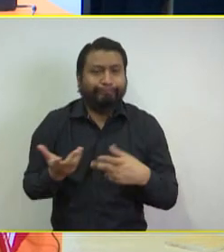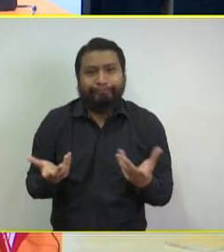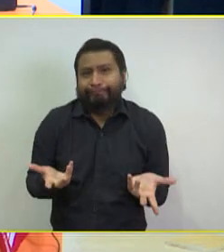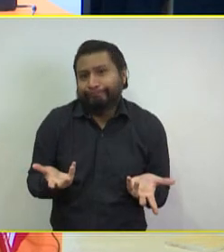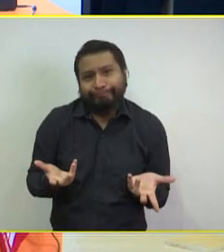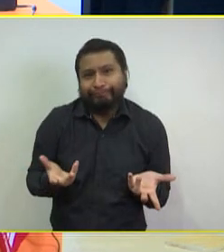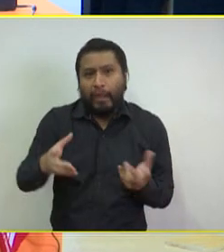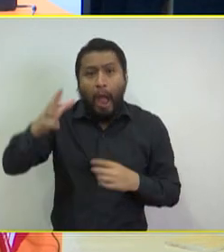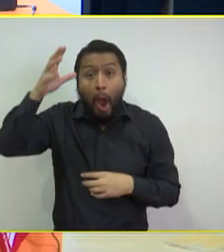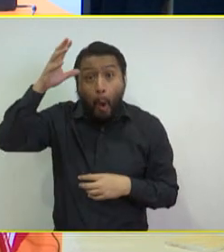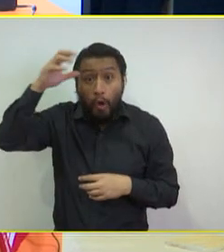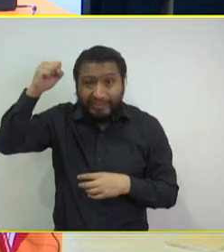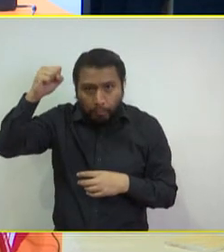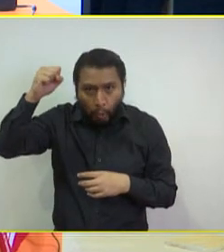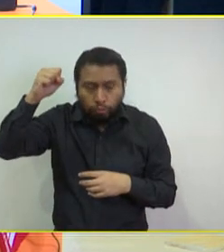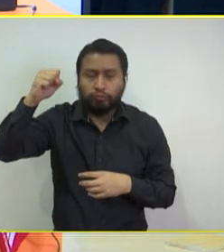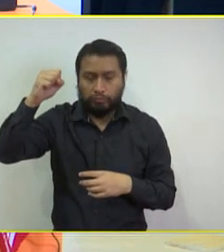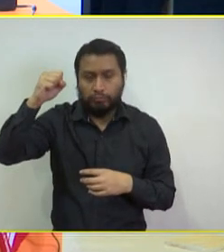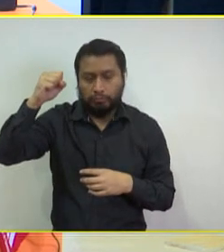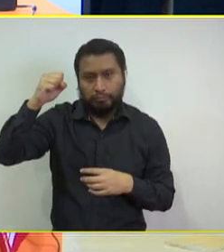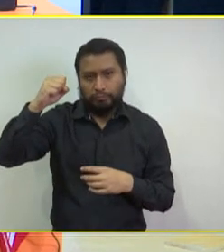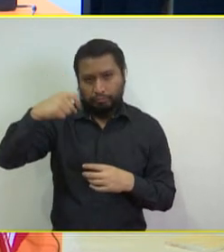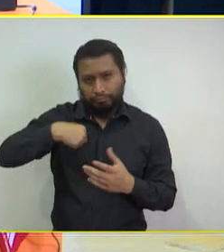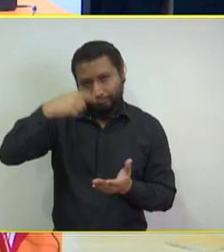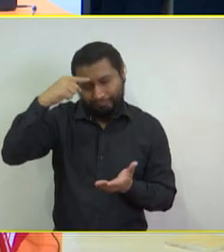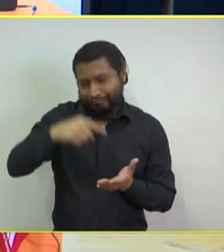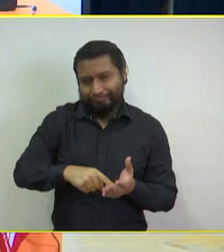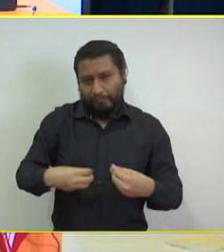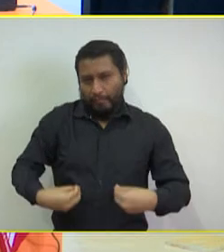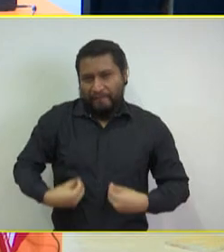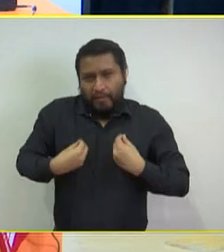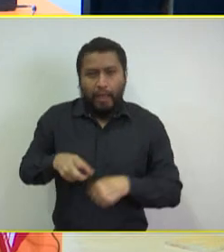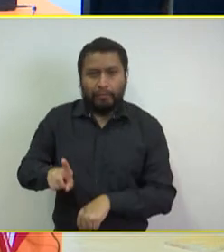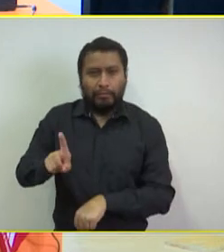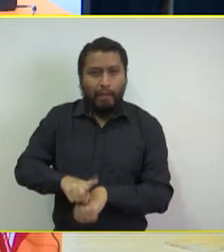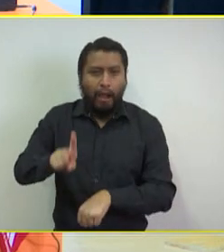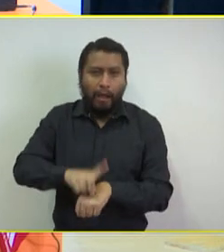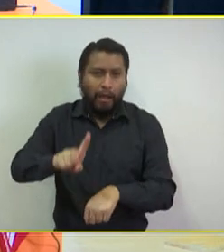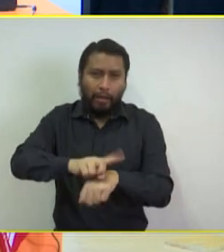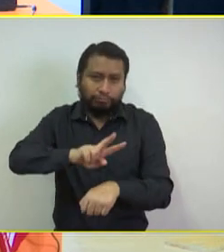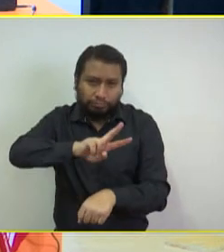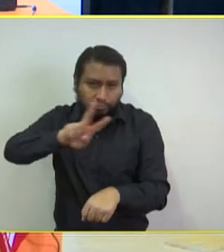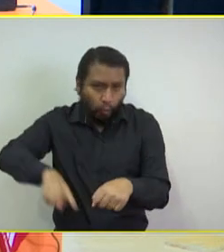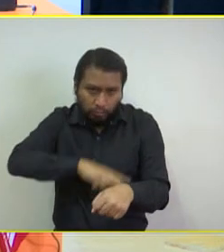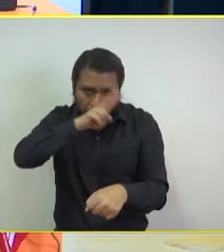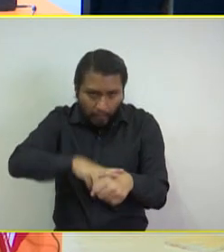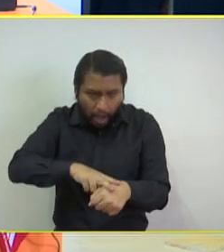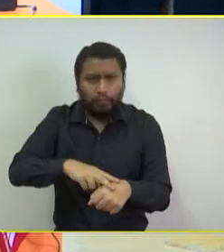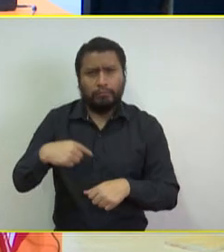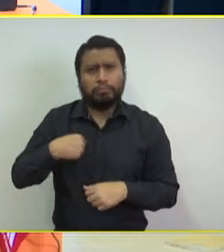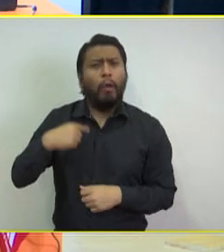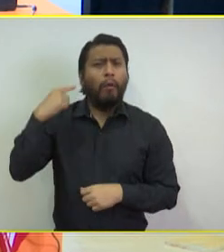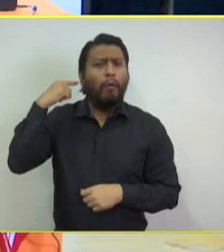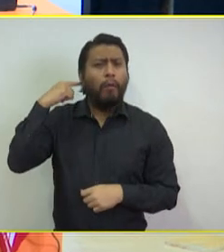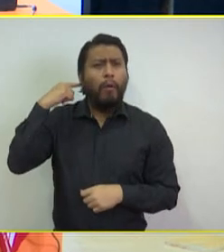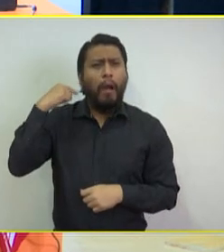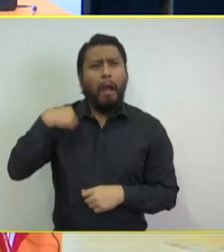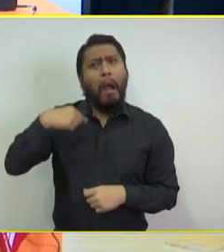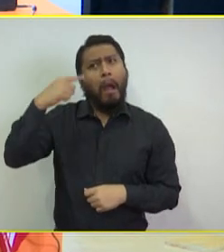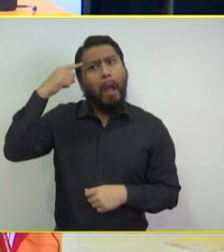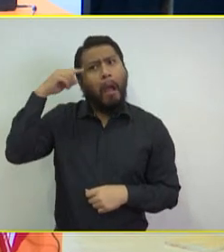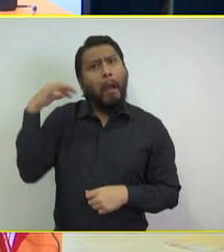son conceptos, creo, muy cotidianos, como decían los muchachos, yo los oigo y digo, ya saben